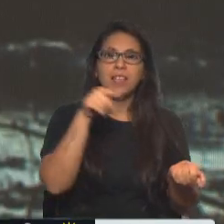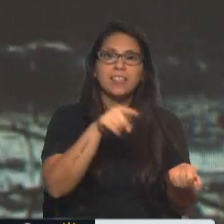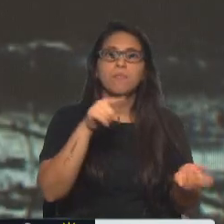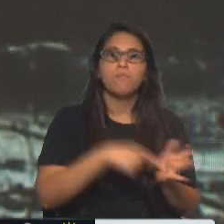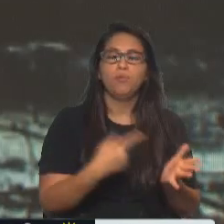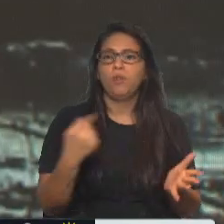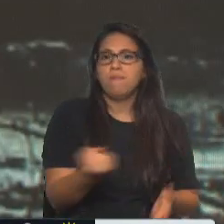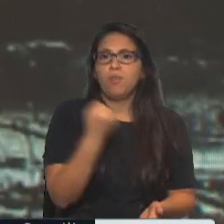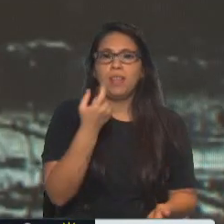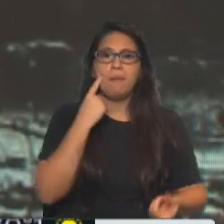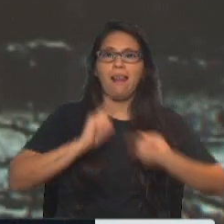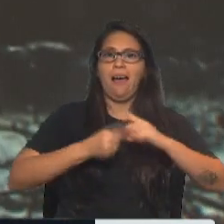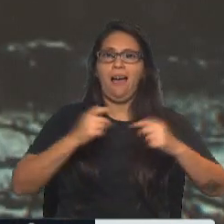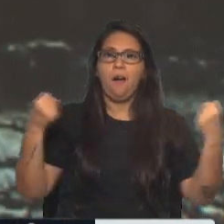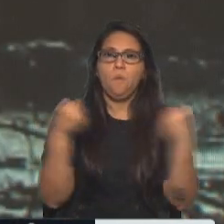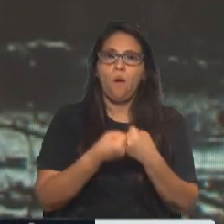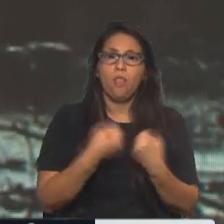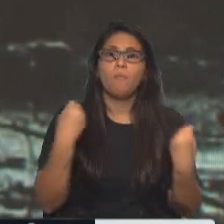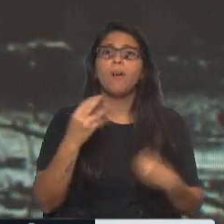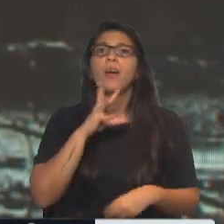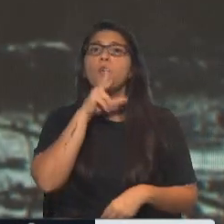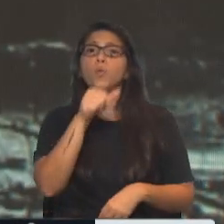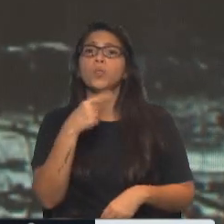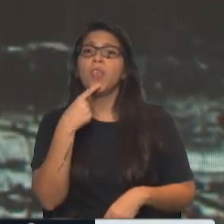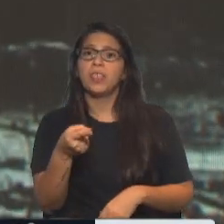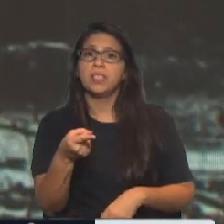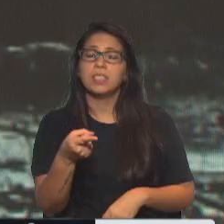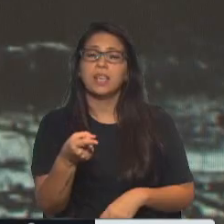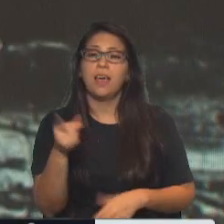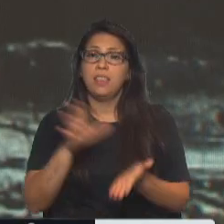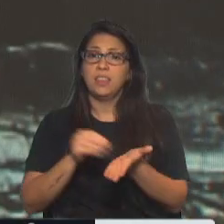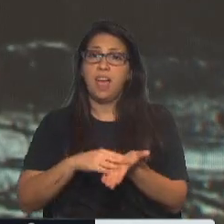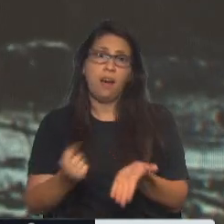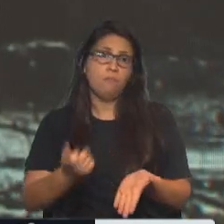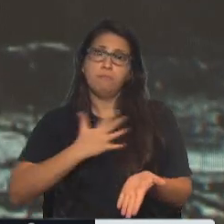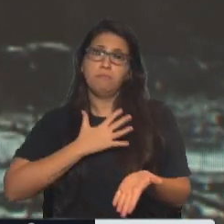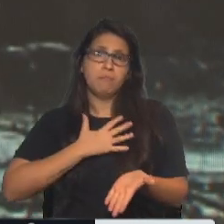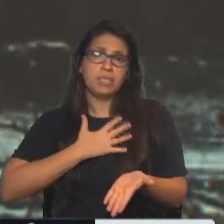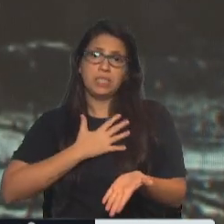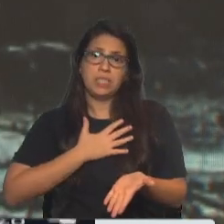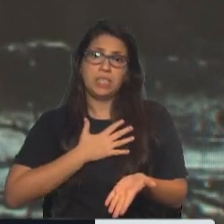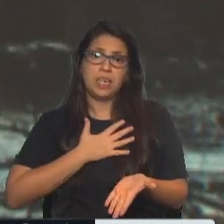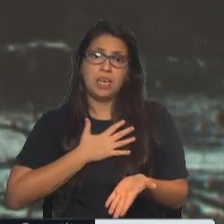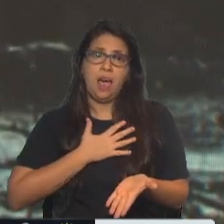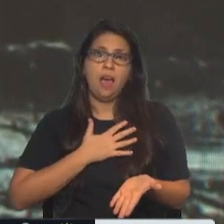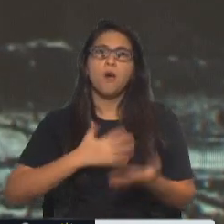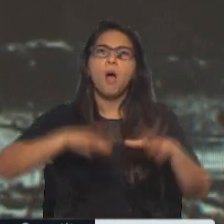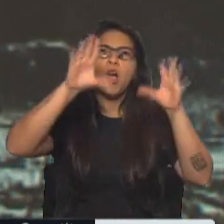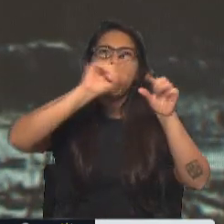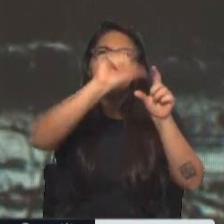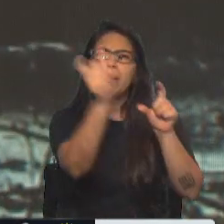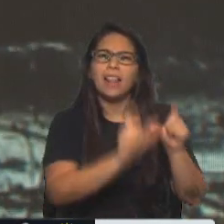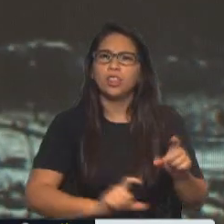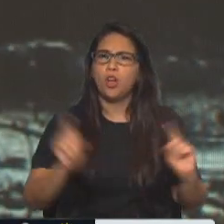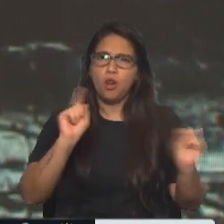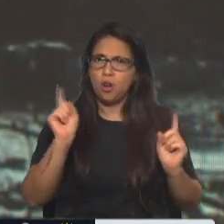a pasar? Porque recordemos que Rusia lo que dice es que estos territorios son suyos, no es todo el Donbass completo, que recordemos que uno de